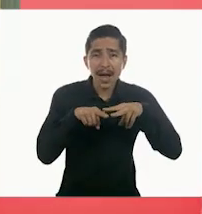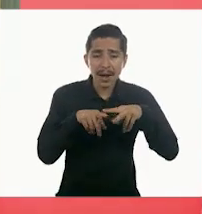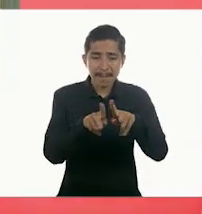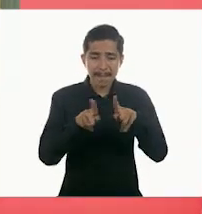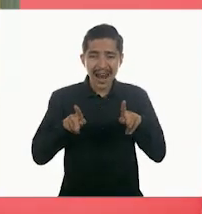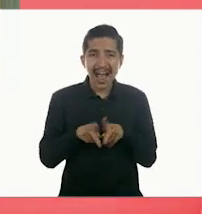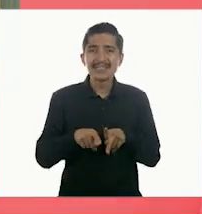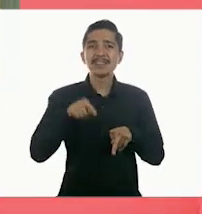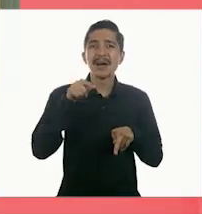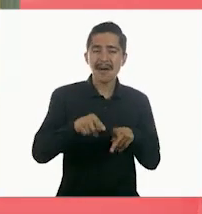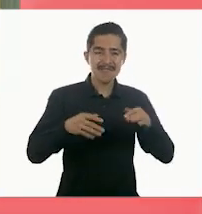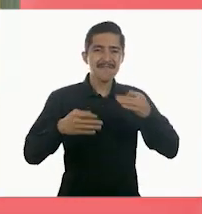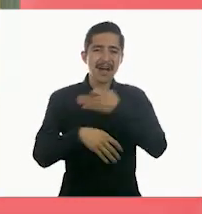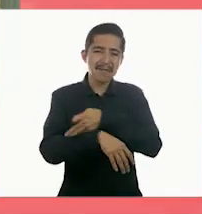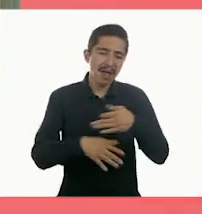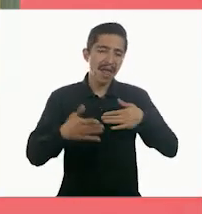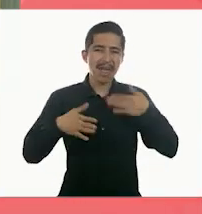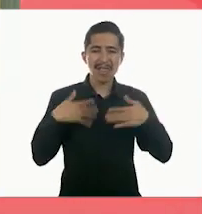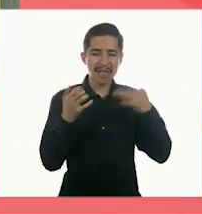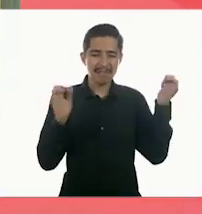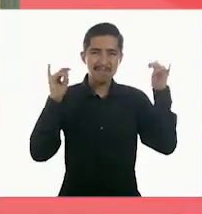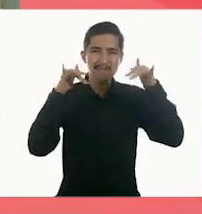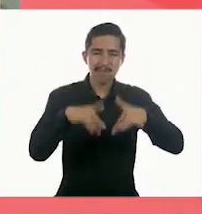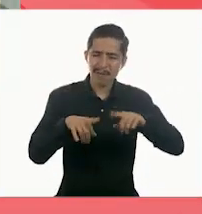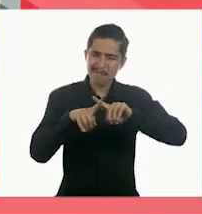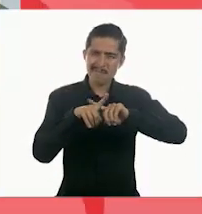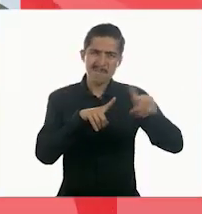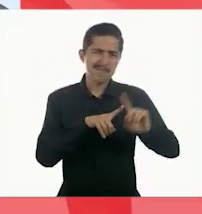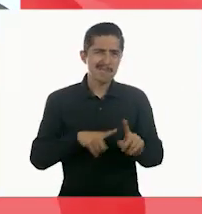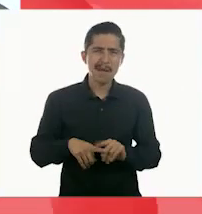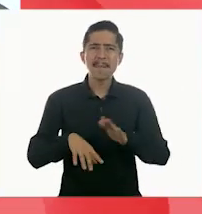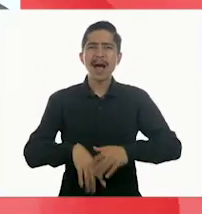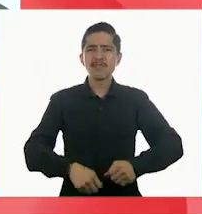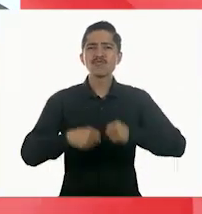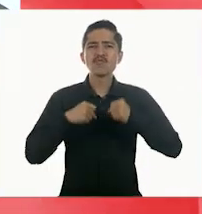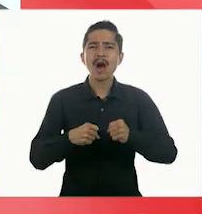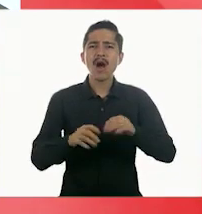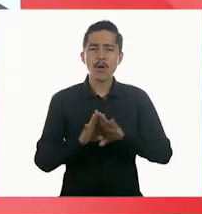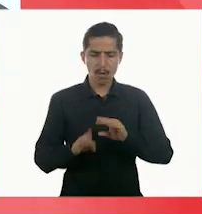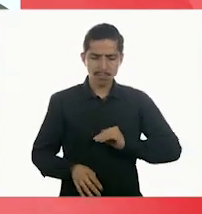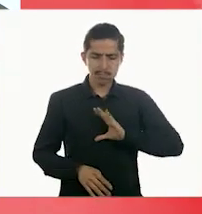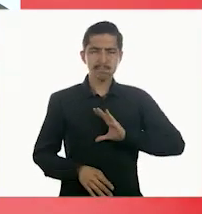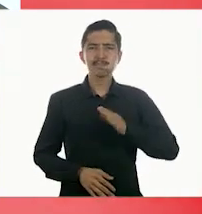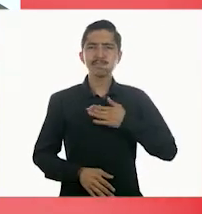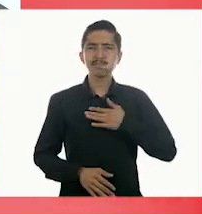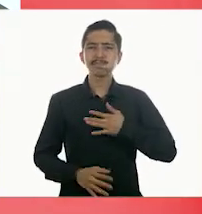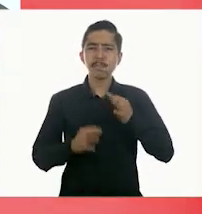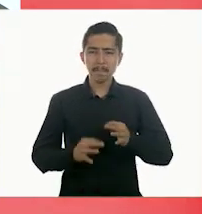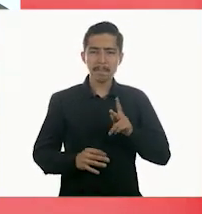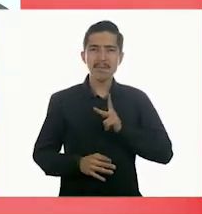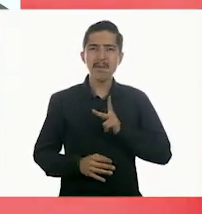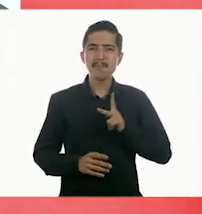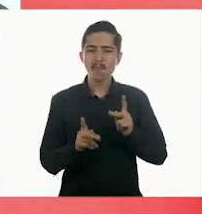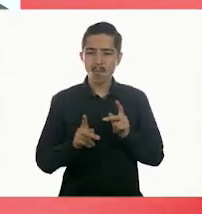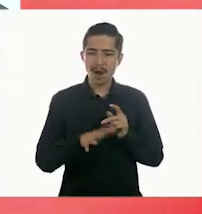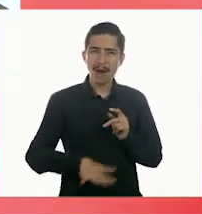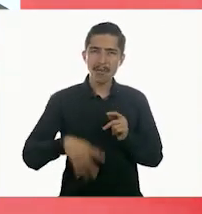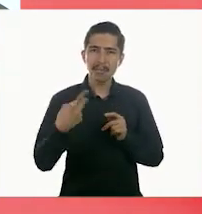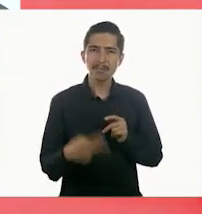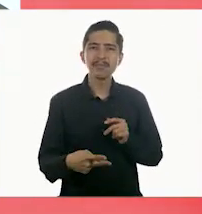donde convergen las familias para múltiples eventos que dan fuerza e identidad a su pueblo.